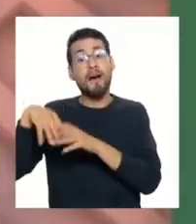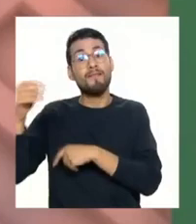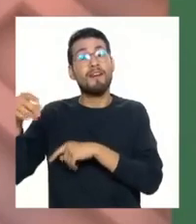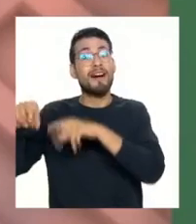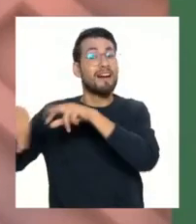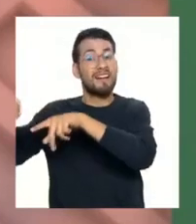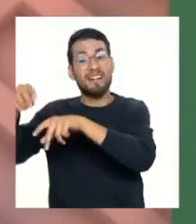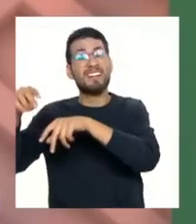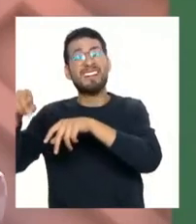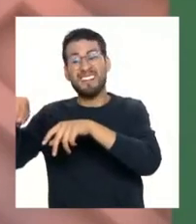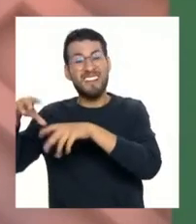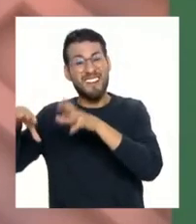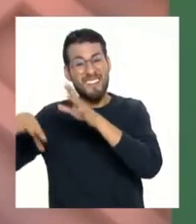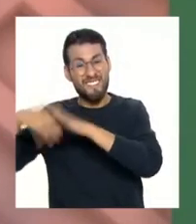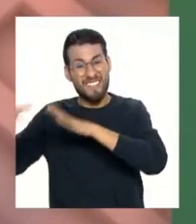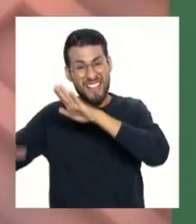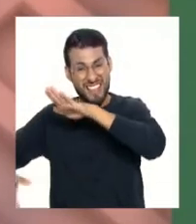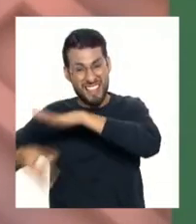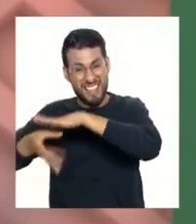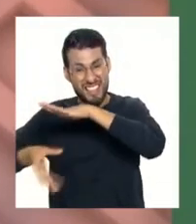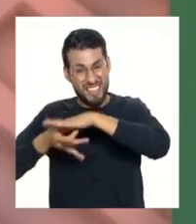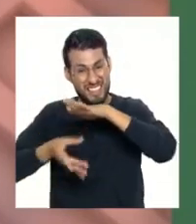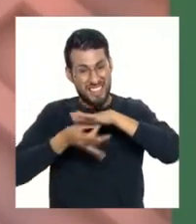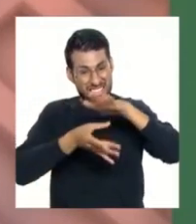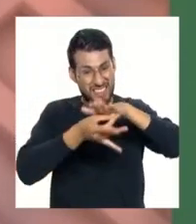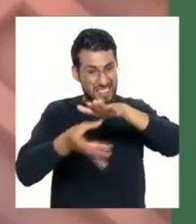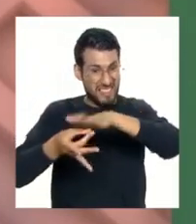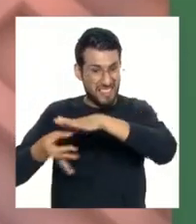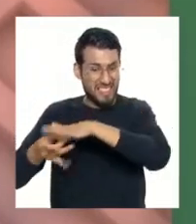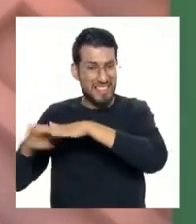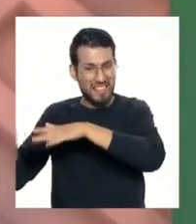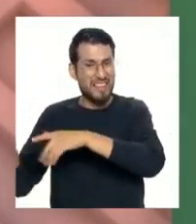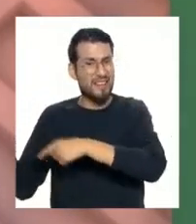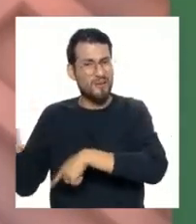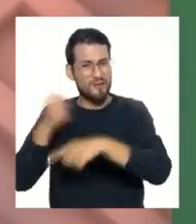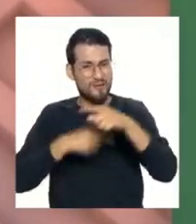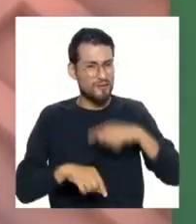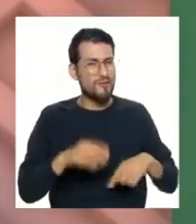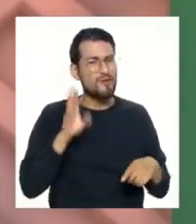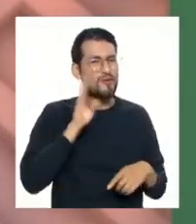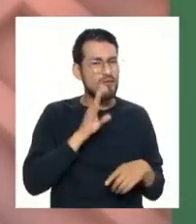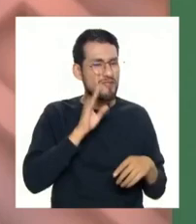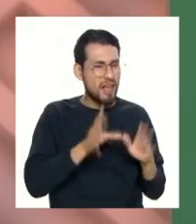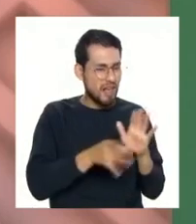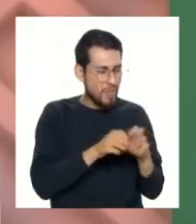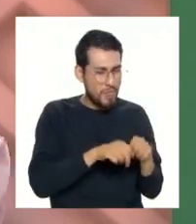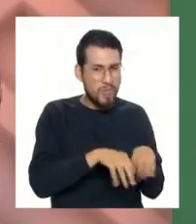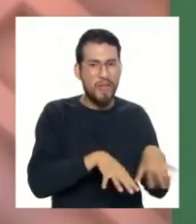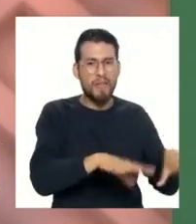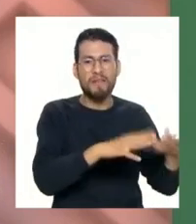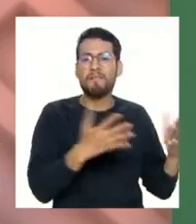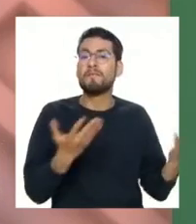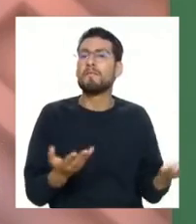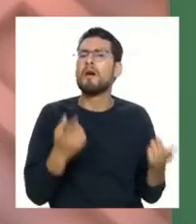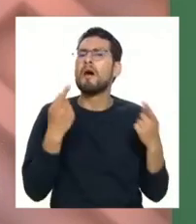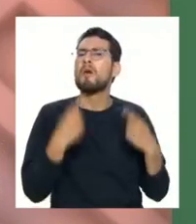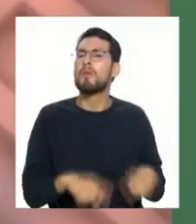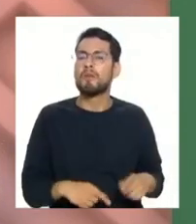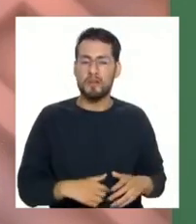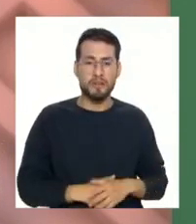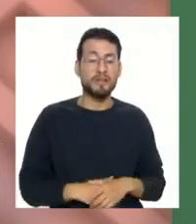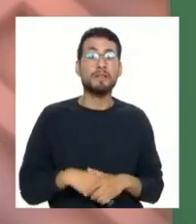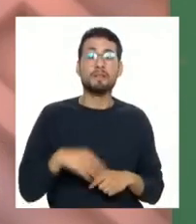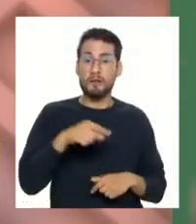cuando regresan pues de la calle o de donde los hayan llevado, regresan con muchos microorganismos. Uh-huh. ¿Y qué pasa luego? Que